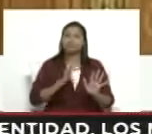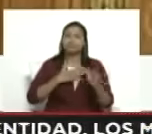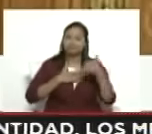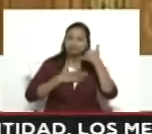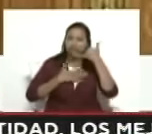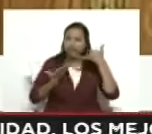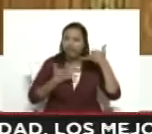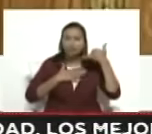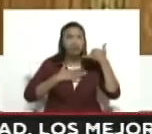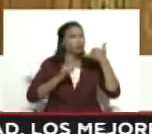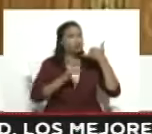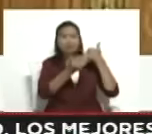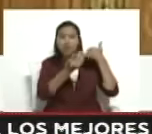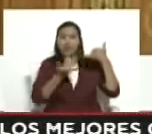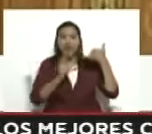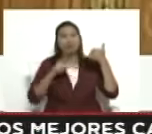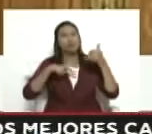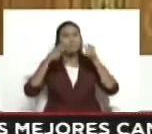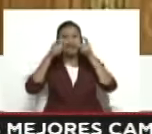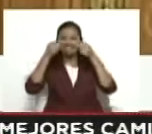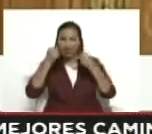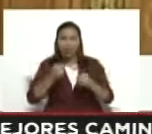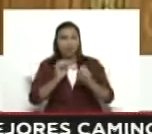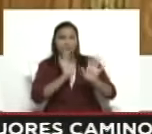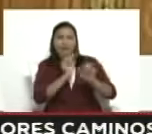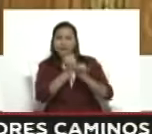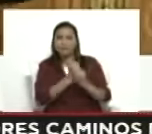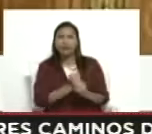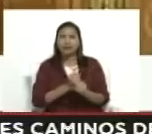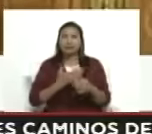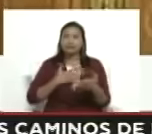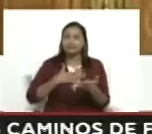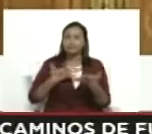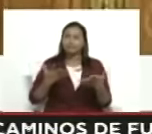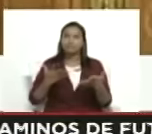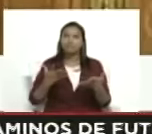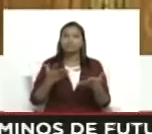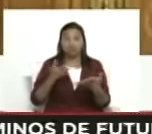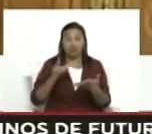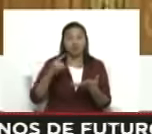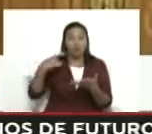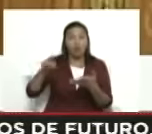no puedes venir para acá hasta que no estemos seguros. Y